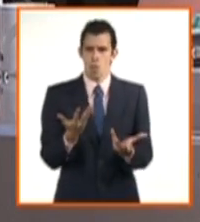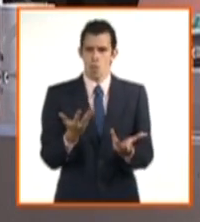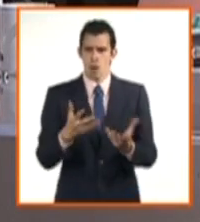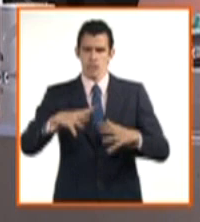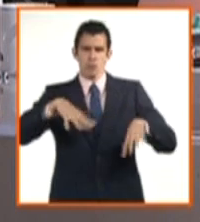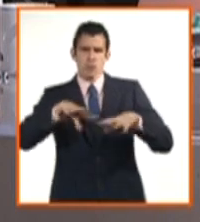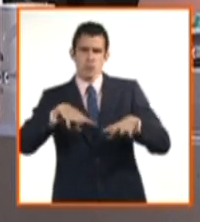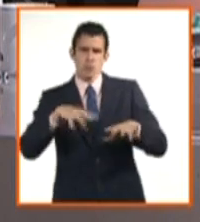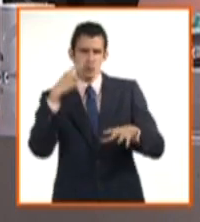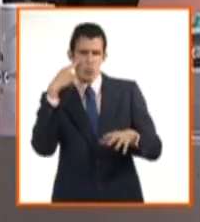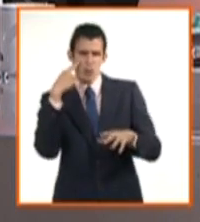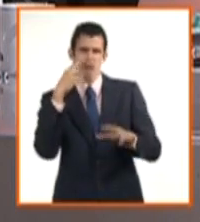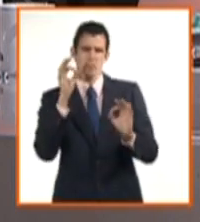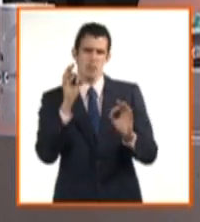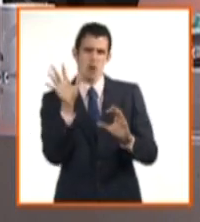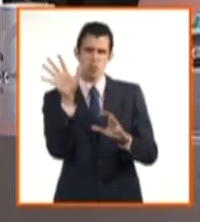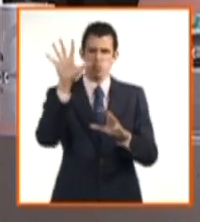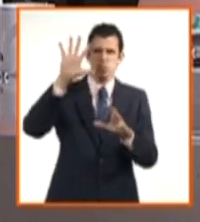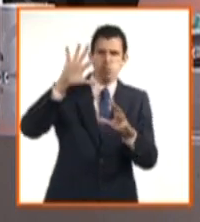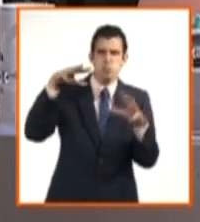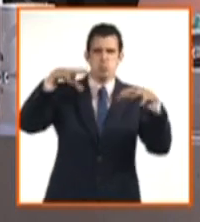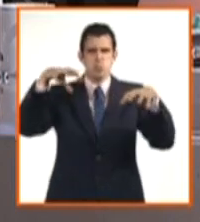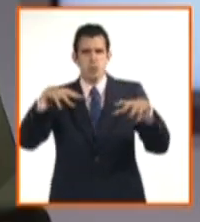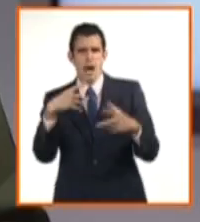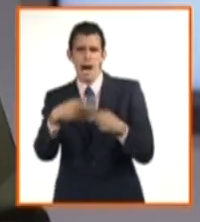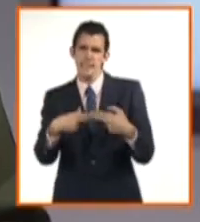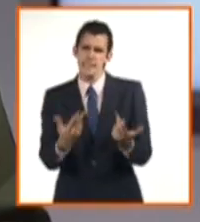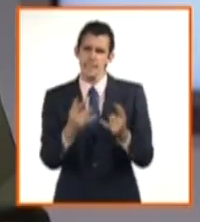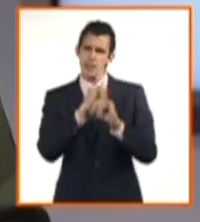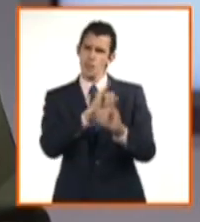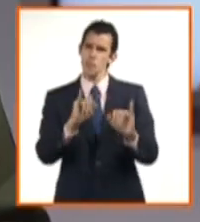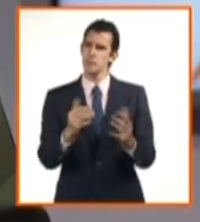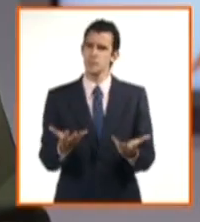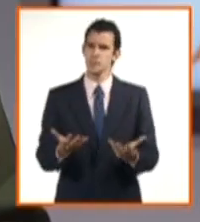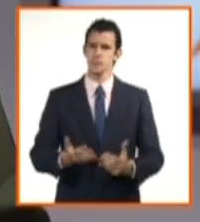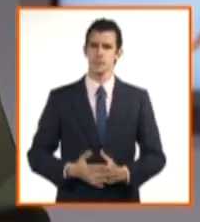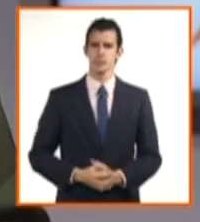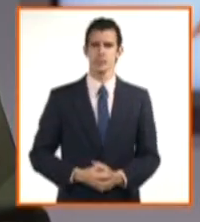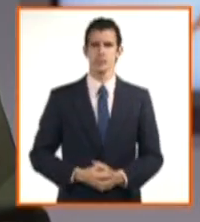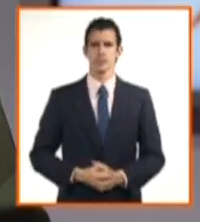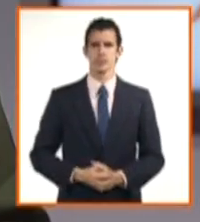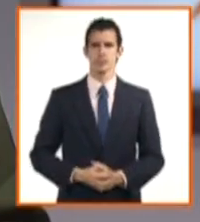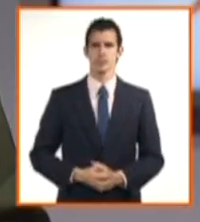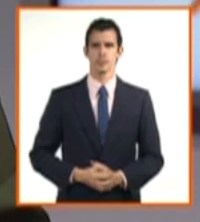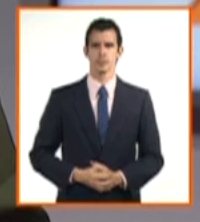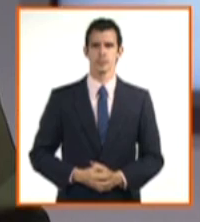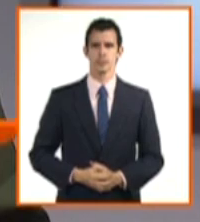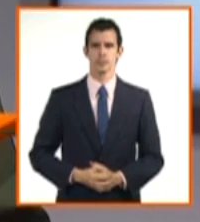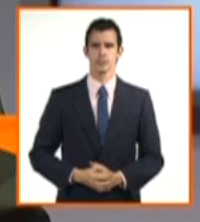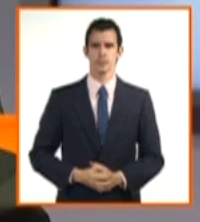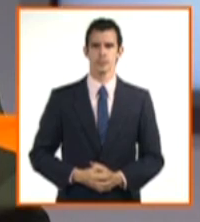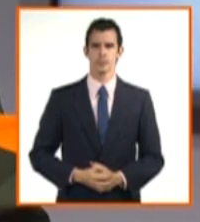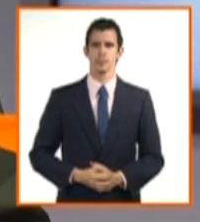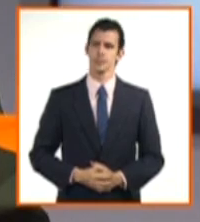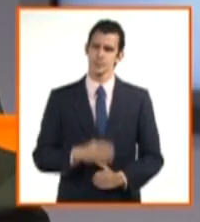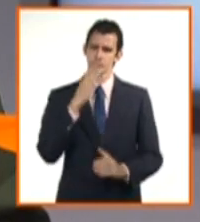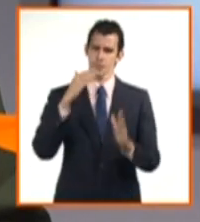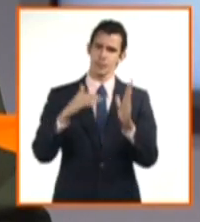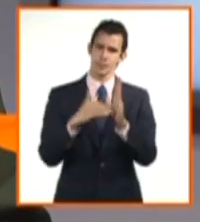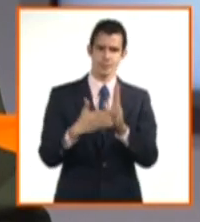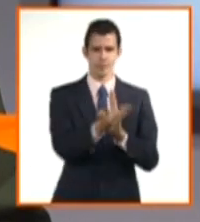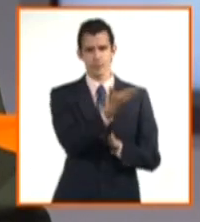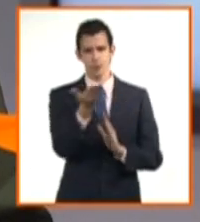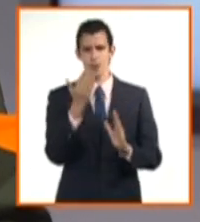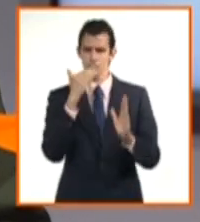ya y qué información debemos darle a nuestro polvo sí buenas tardes randy al equipo de la mesa redonda y al resto de los compañeros que no están acompañando